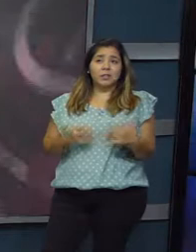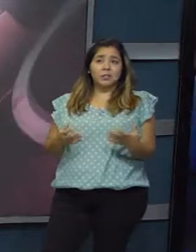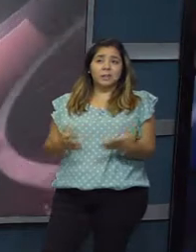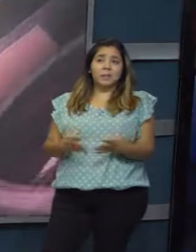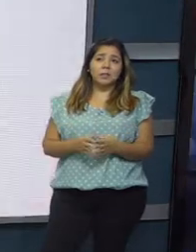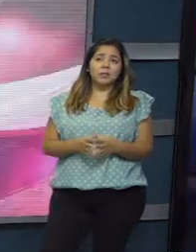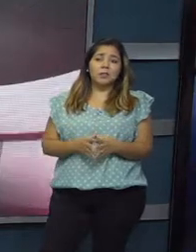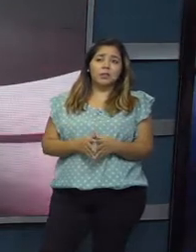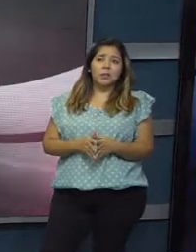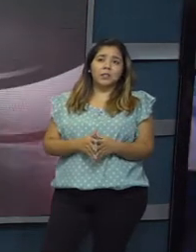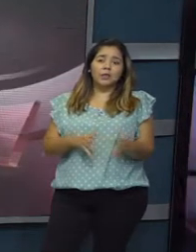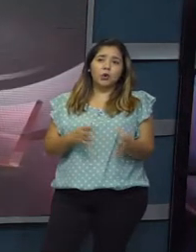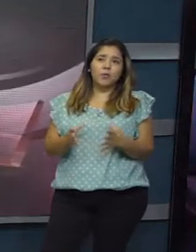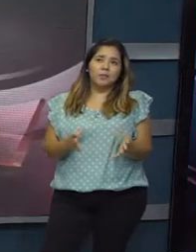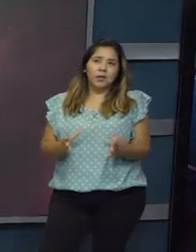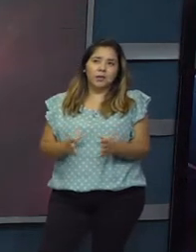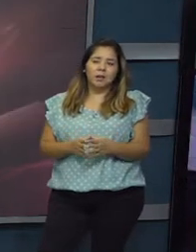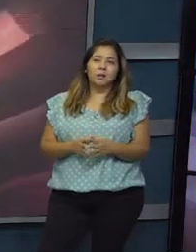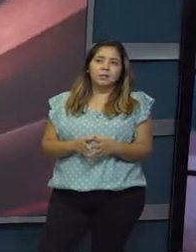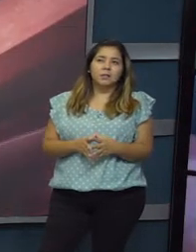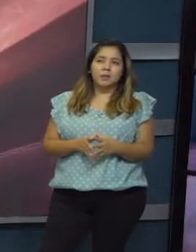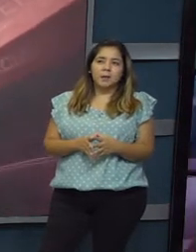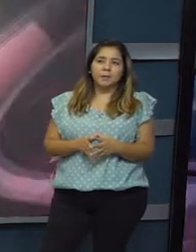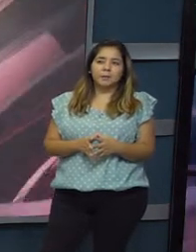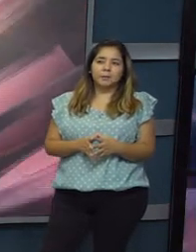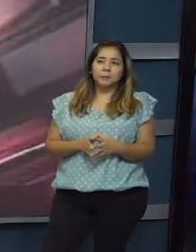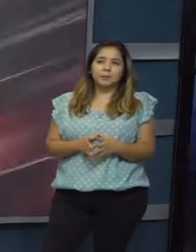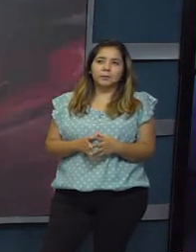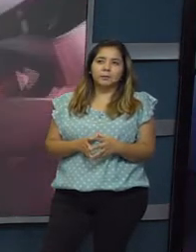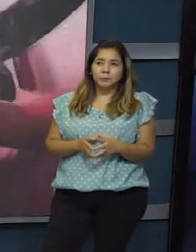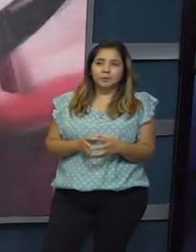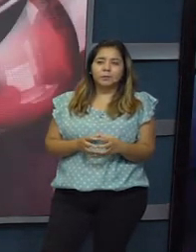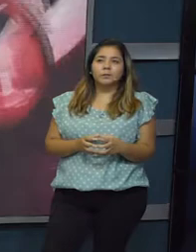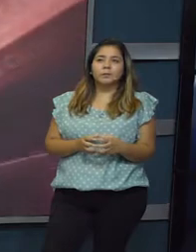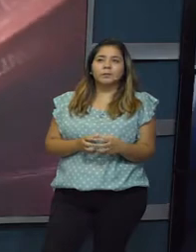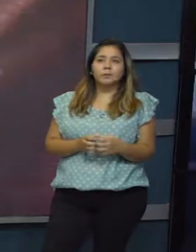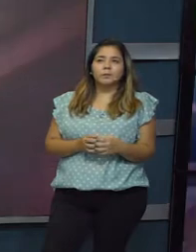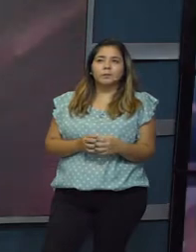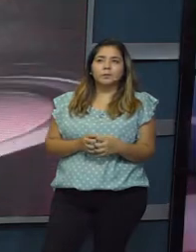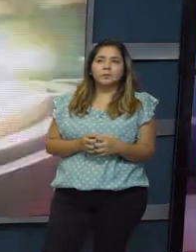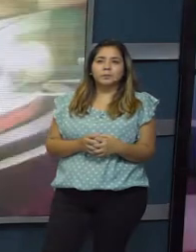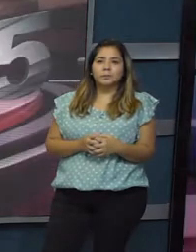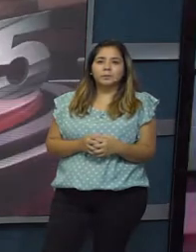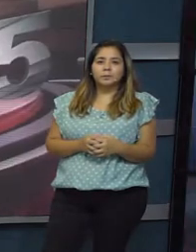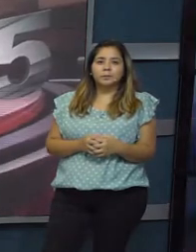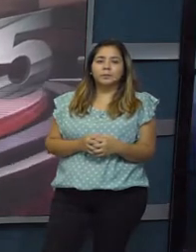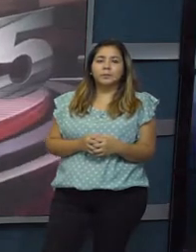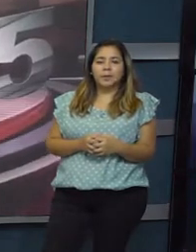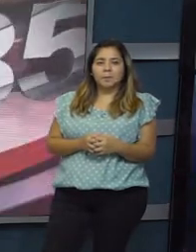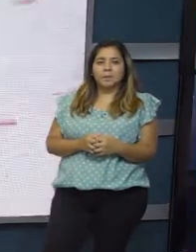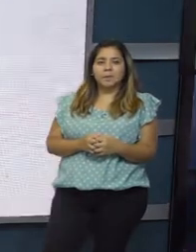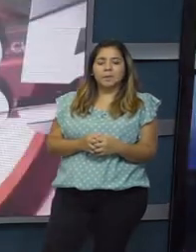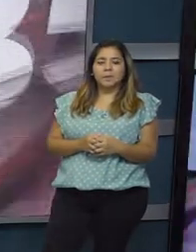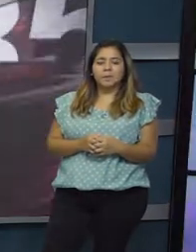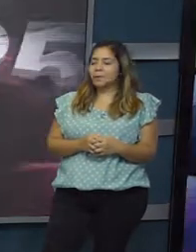la cantidad de efectivos destinados a, en este caso, a Calingasta, que es otro departamento igual,